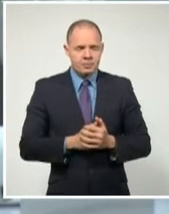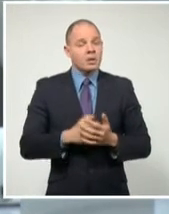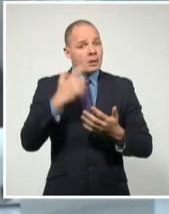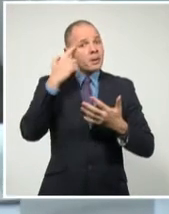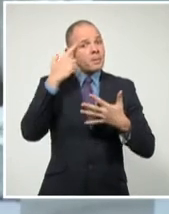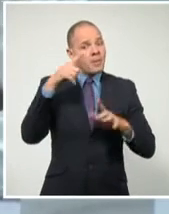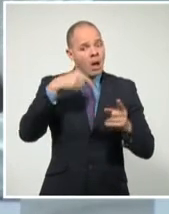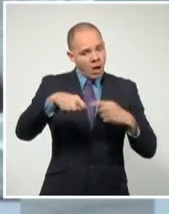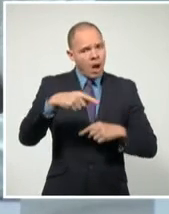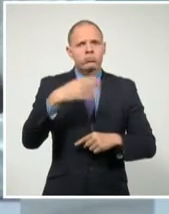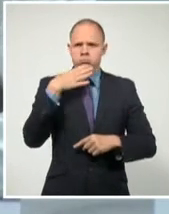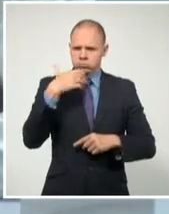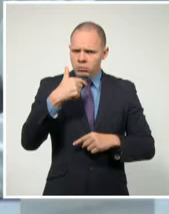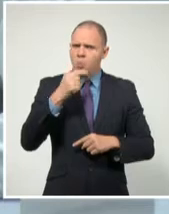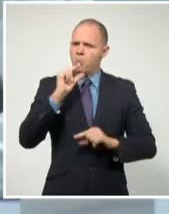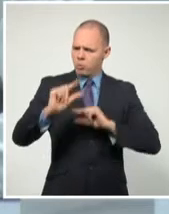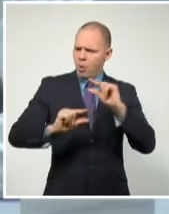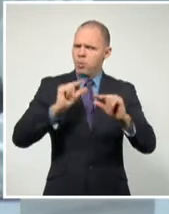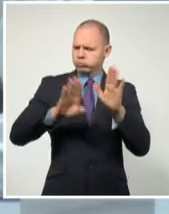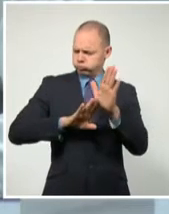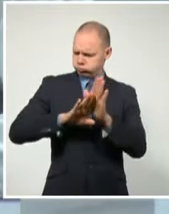ventajosa y de avance